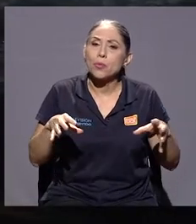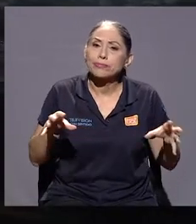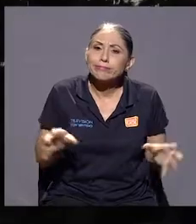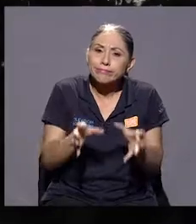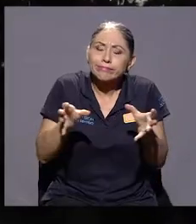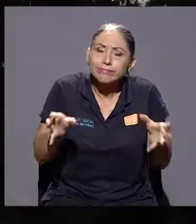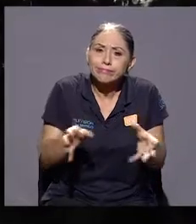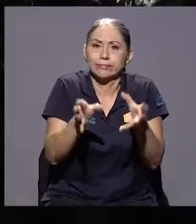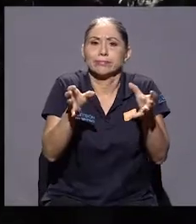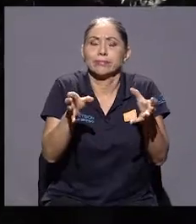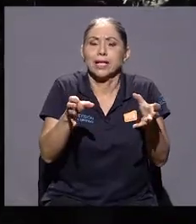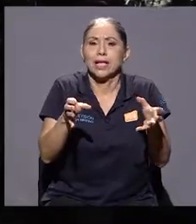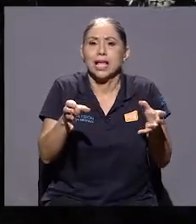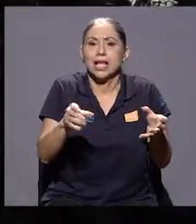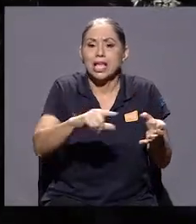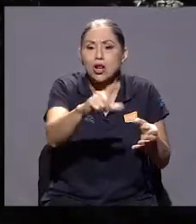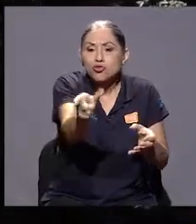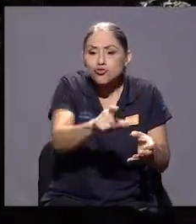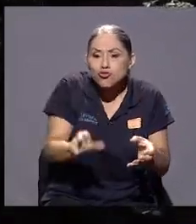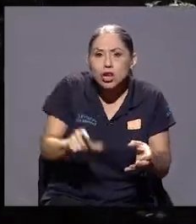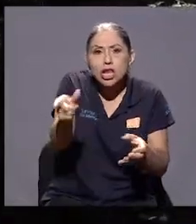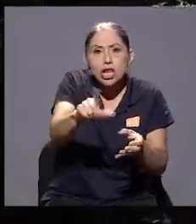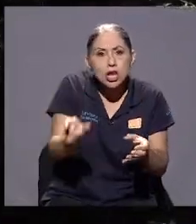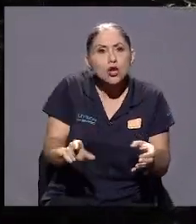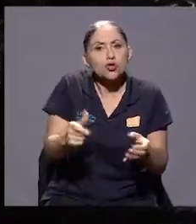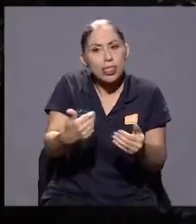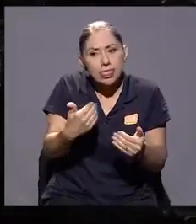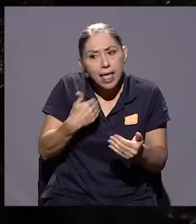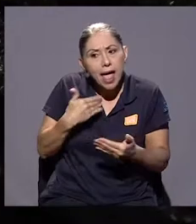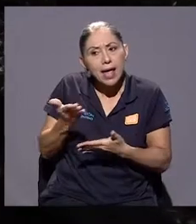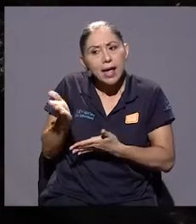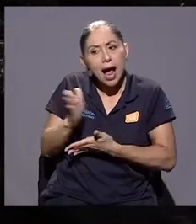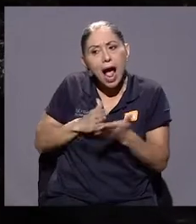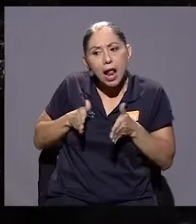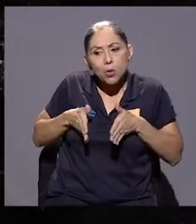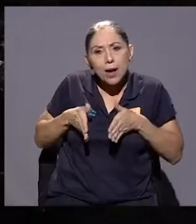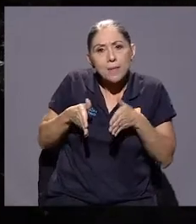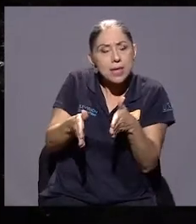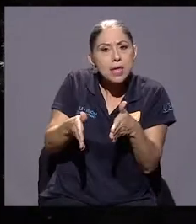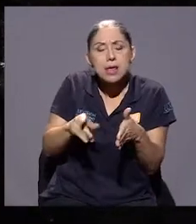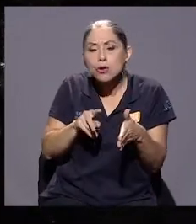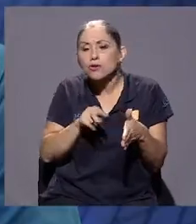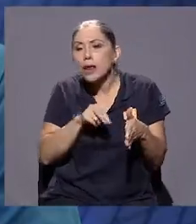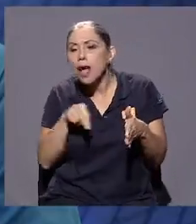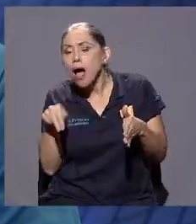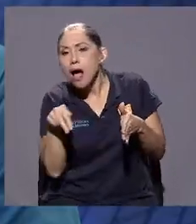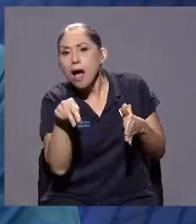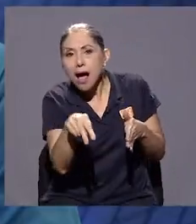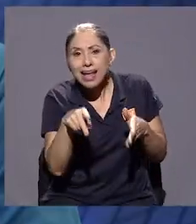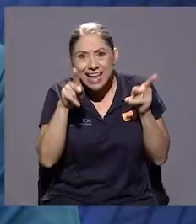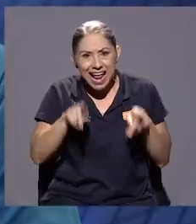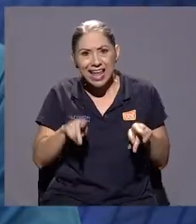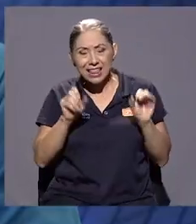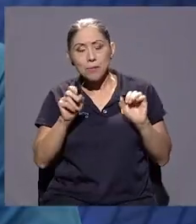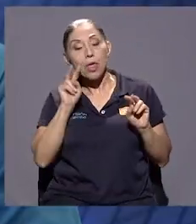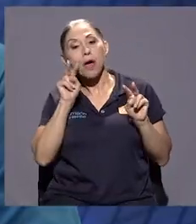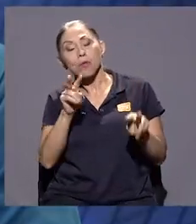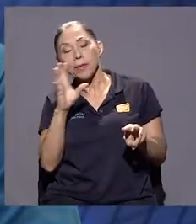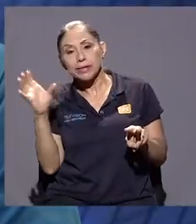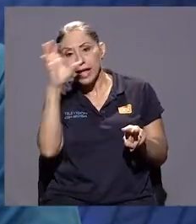generar algunos accesos o hacerlos visibles que la gente los vea que vuelvan a ser parte de la continuidad